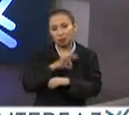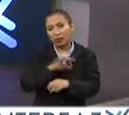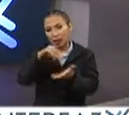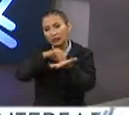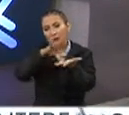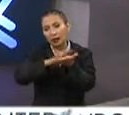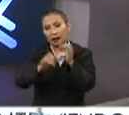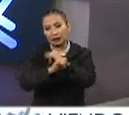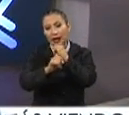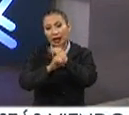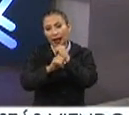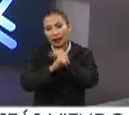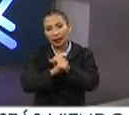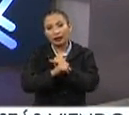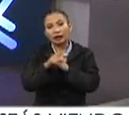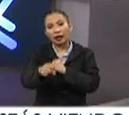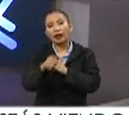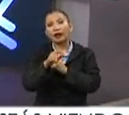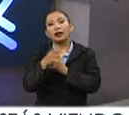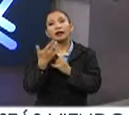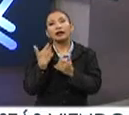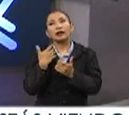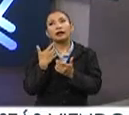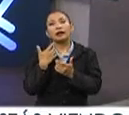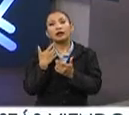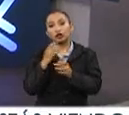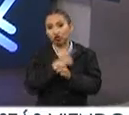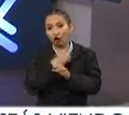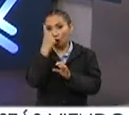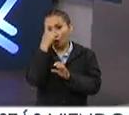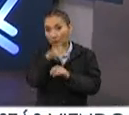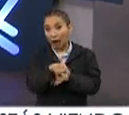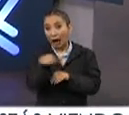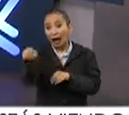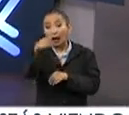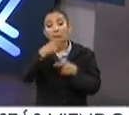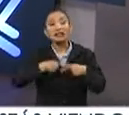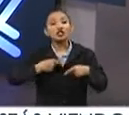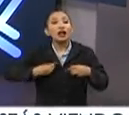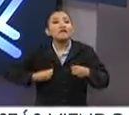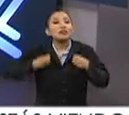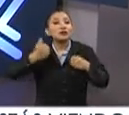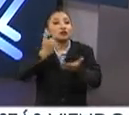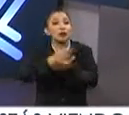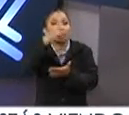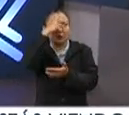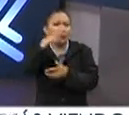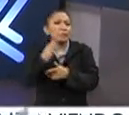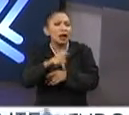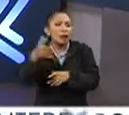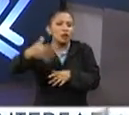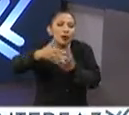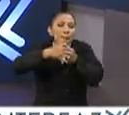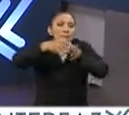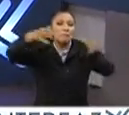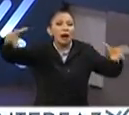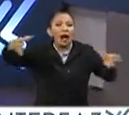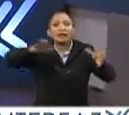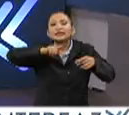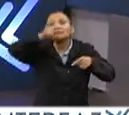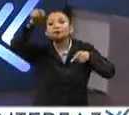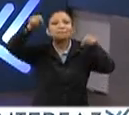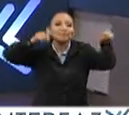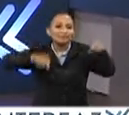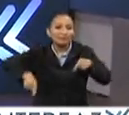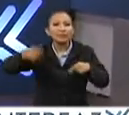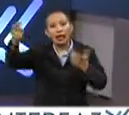pueden inscribir en la página, como lo habíamos comentado en el reportaje. Solamente es para los habitantes de la Ciudad de México, pero están buscando ampliarse. E incluso,